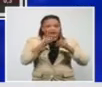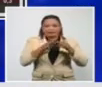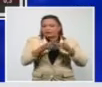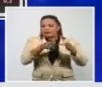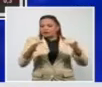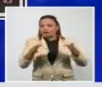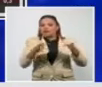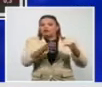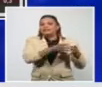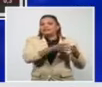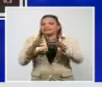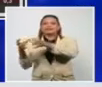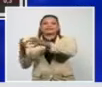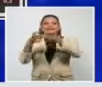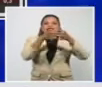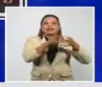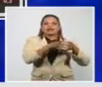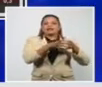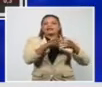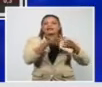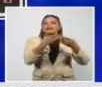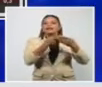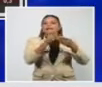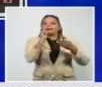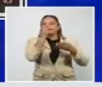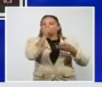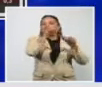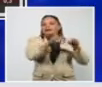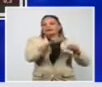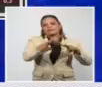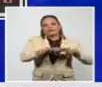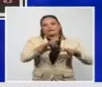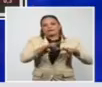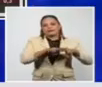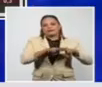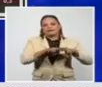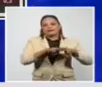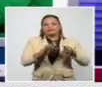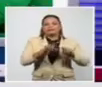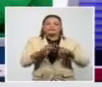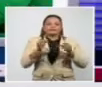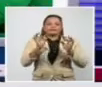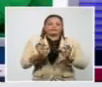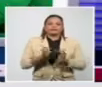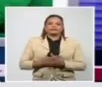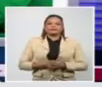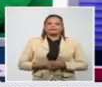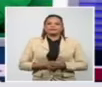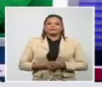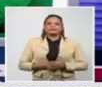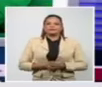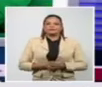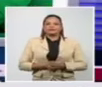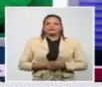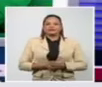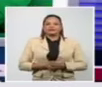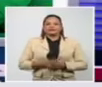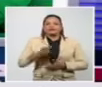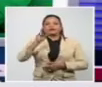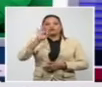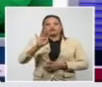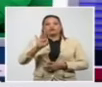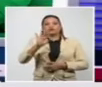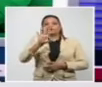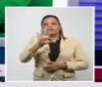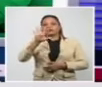muestras para acá, para el Instituto de Medicina Tropical Pedro Curí. De los